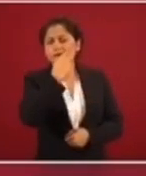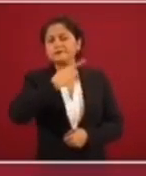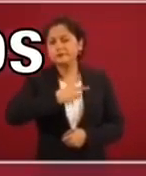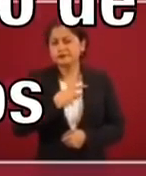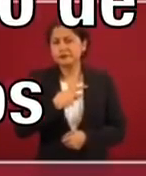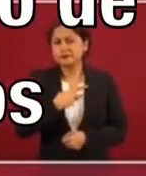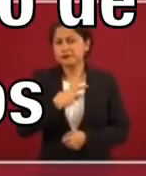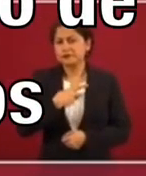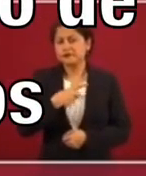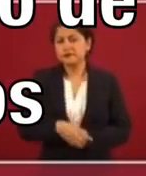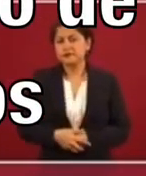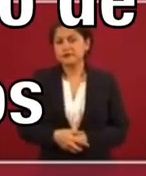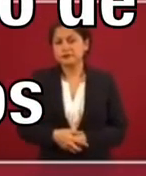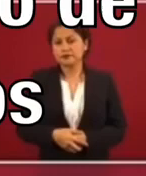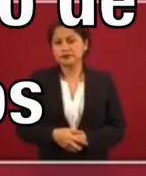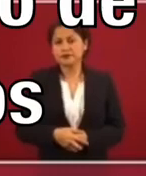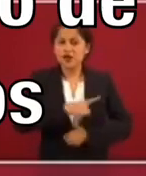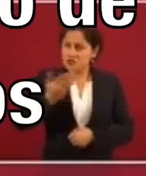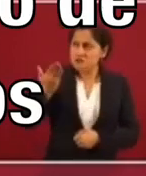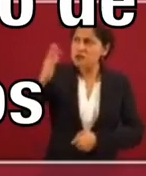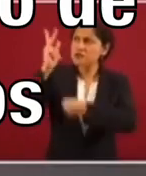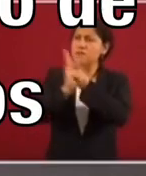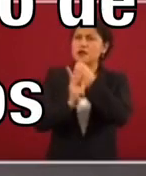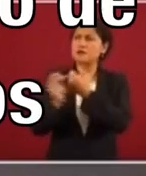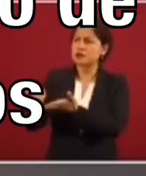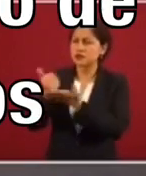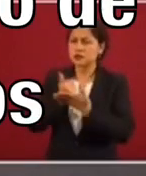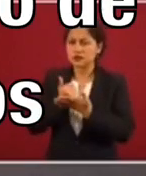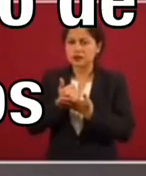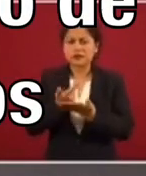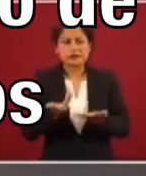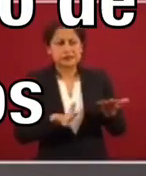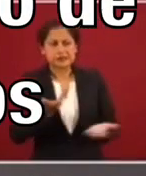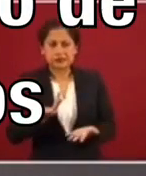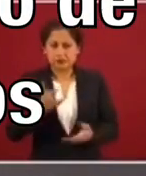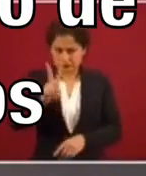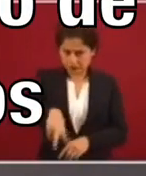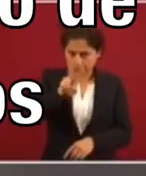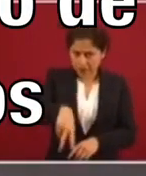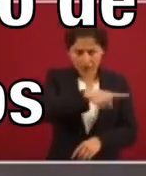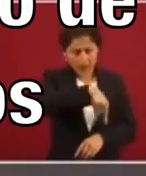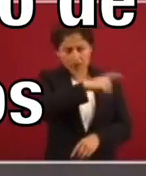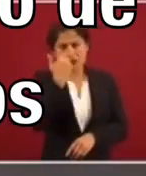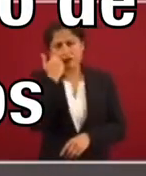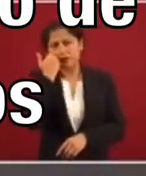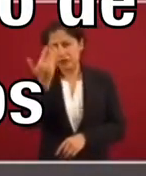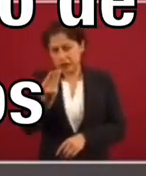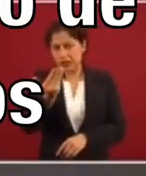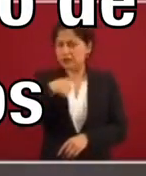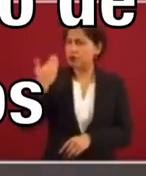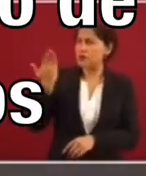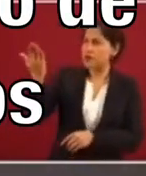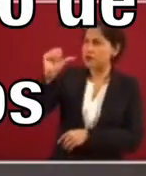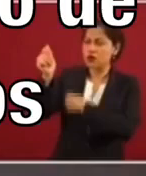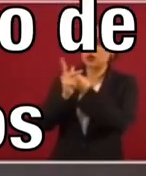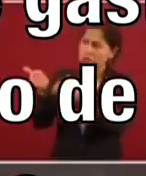debe pedir deuda. No les estoy diciendo mentiras, ¿eh? Ellos quieren que se pida deuda,